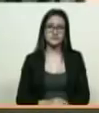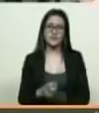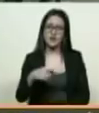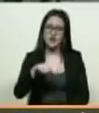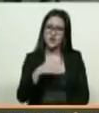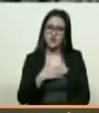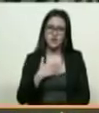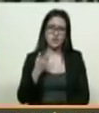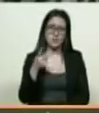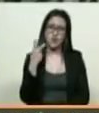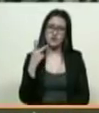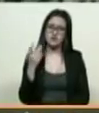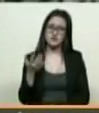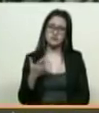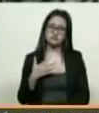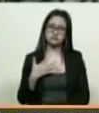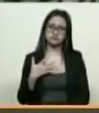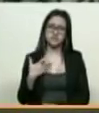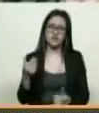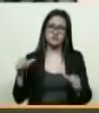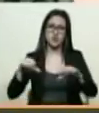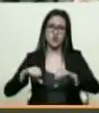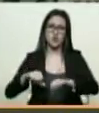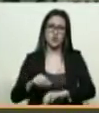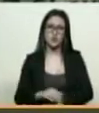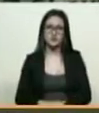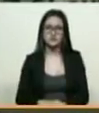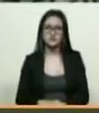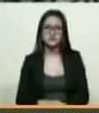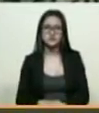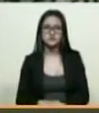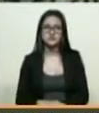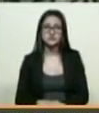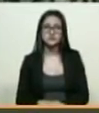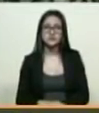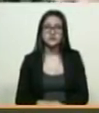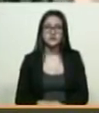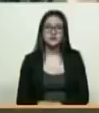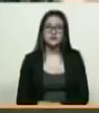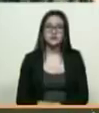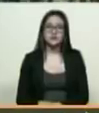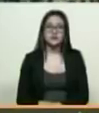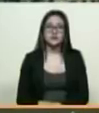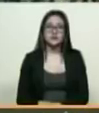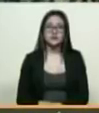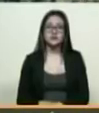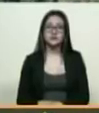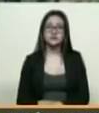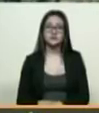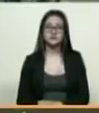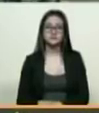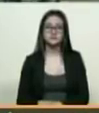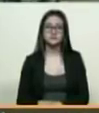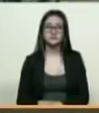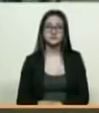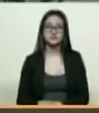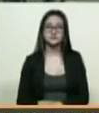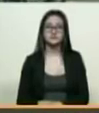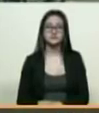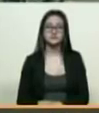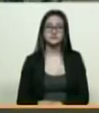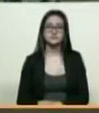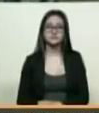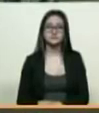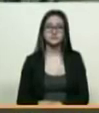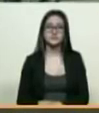eminentemente político. Estamos convencidos que toda esa perturbación que ha sufrido la